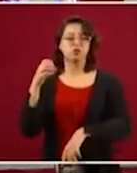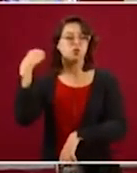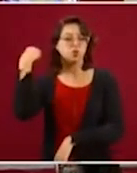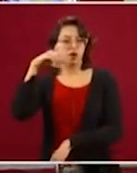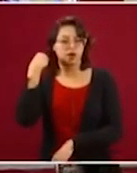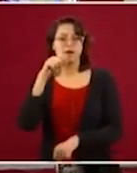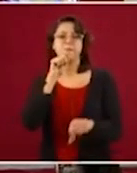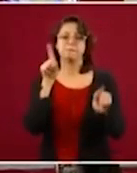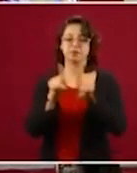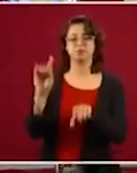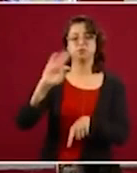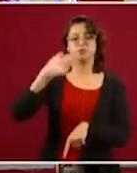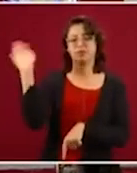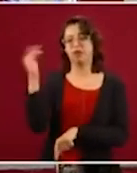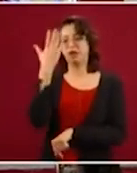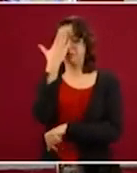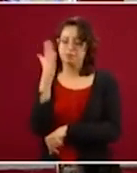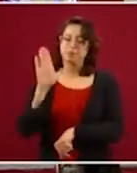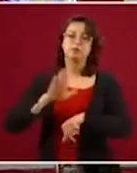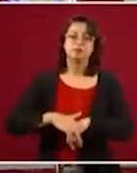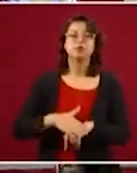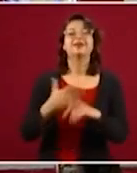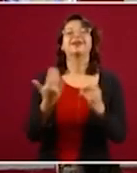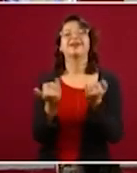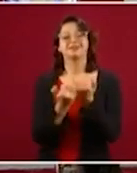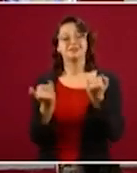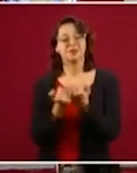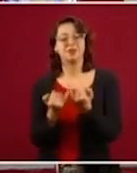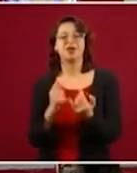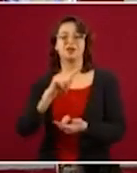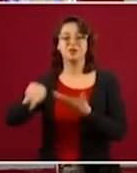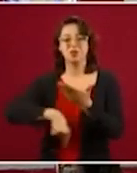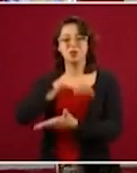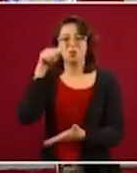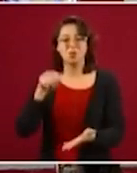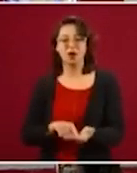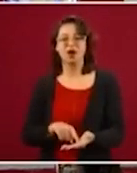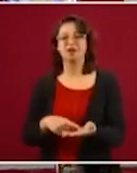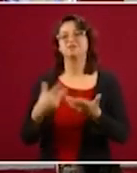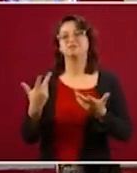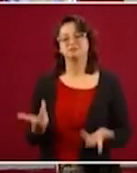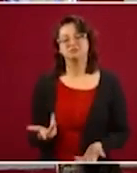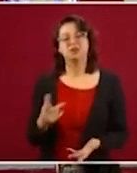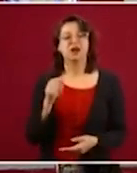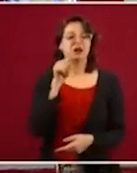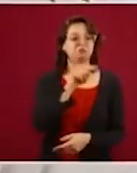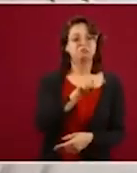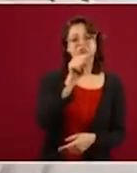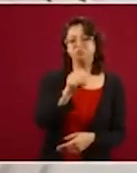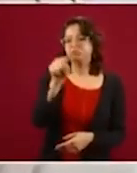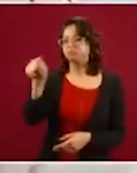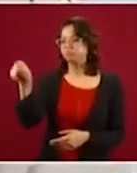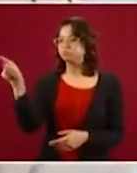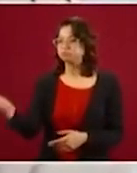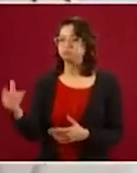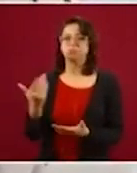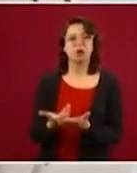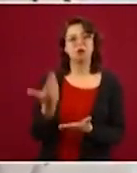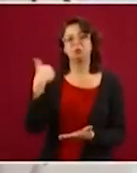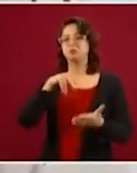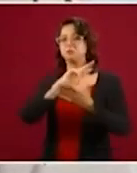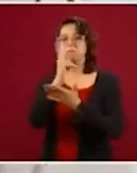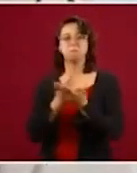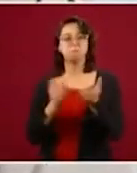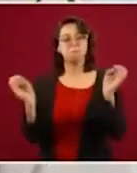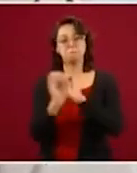federal y por supuesto en aquellos espacios donde no habían sido incluidos en ningún